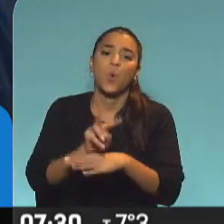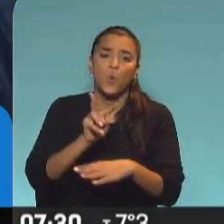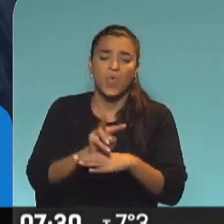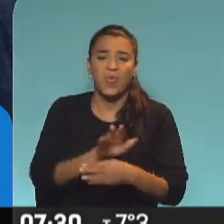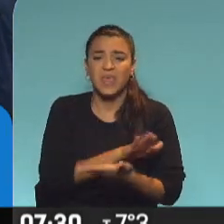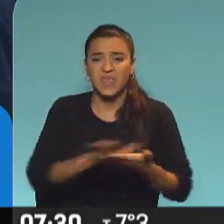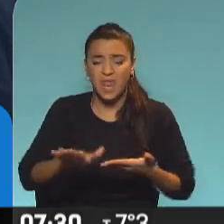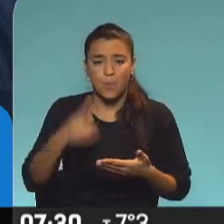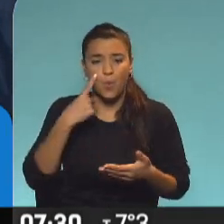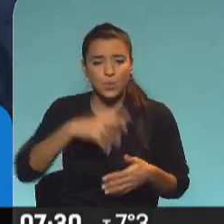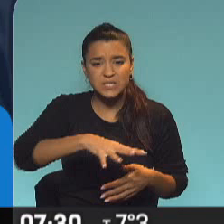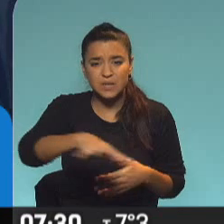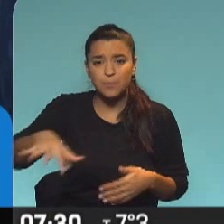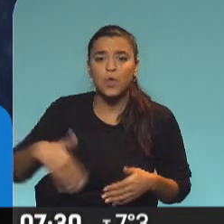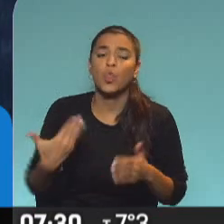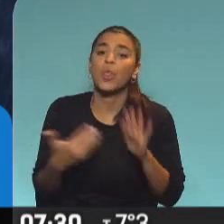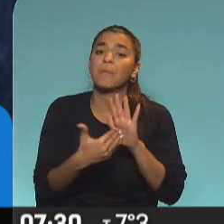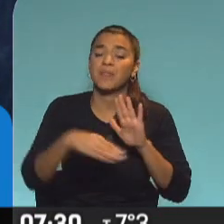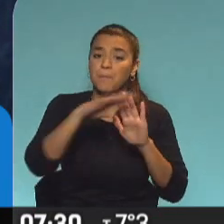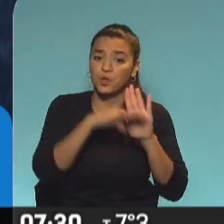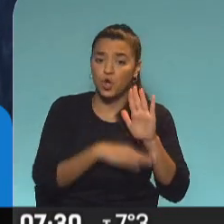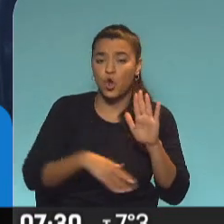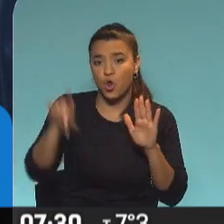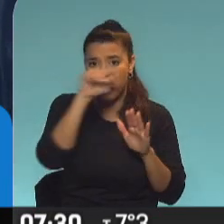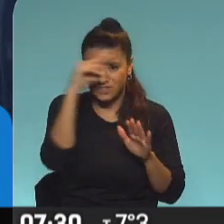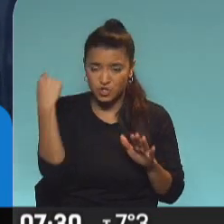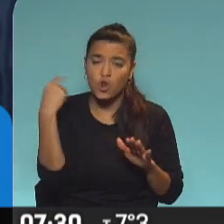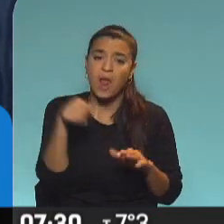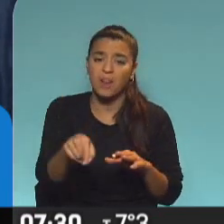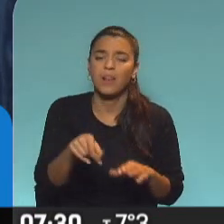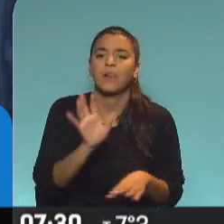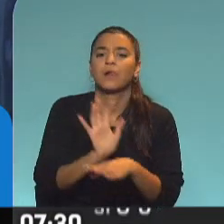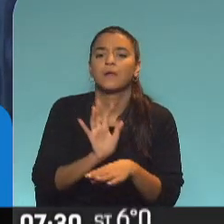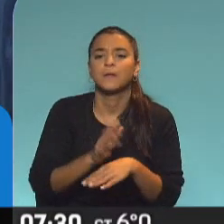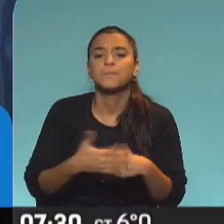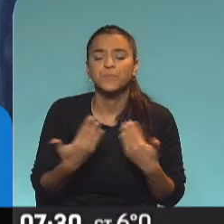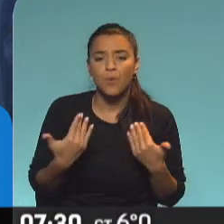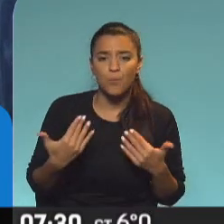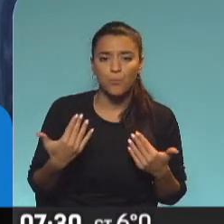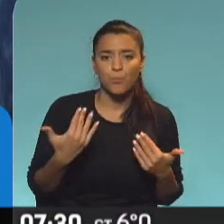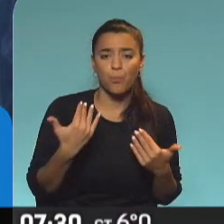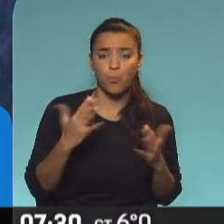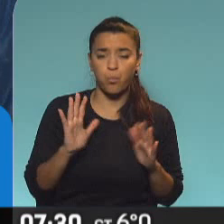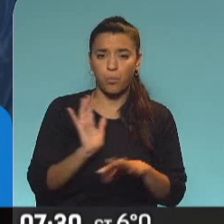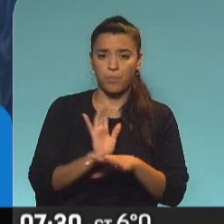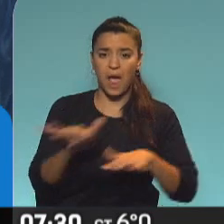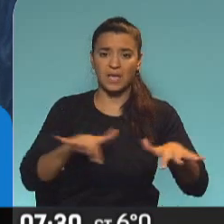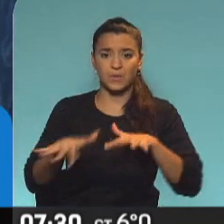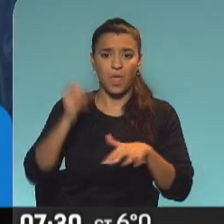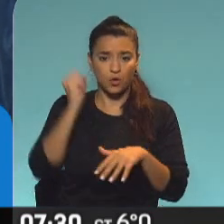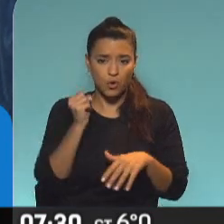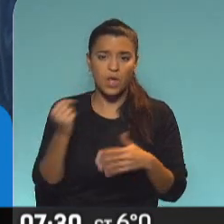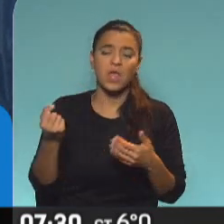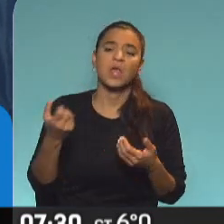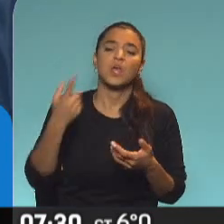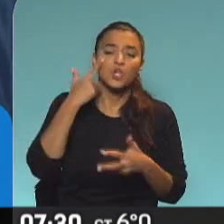es la que va buscando, de acuerdo a los protocolos nacionales y la adaptación provincial, el hecho de poder hacer que haya actividad económica en la industria, de